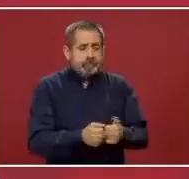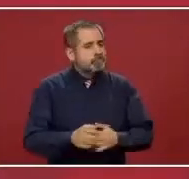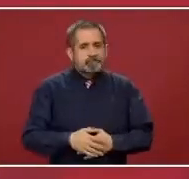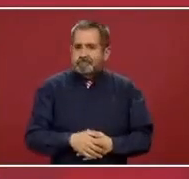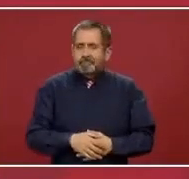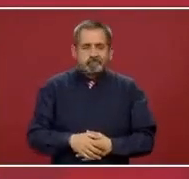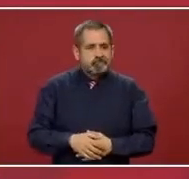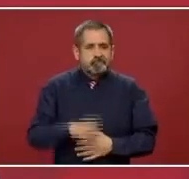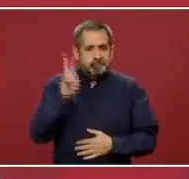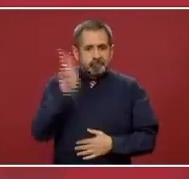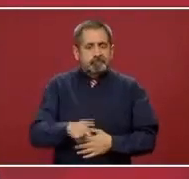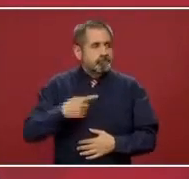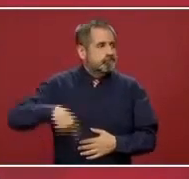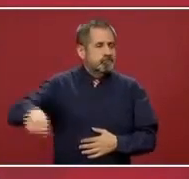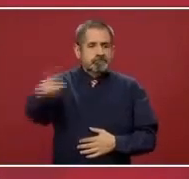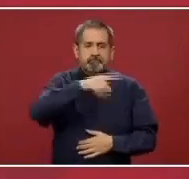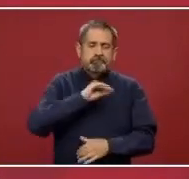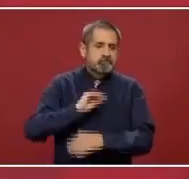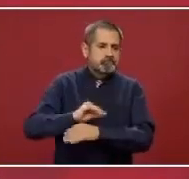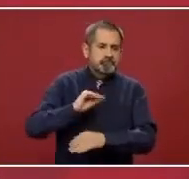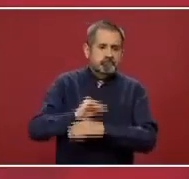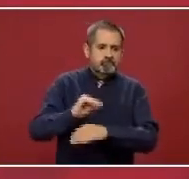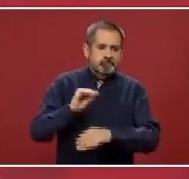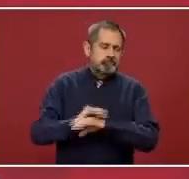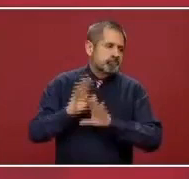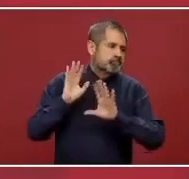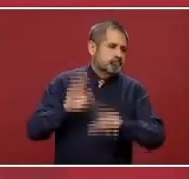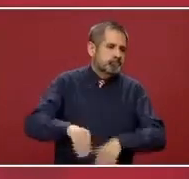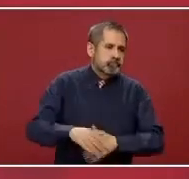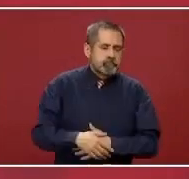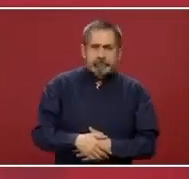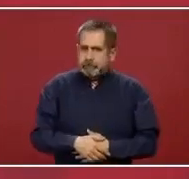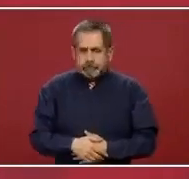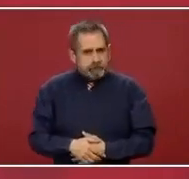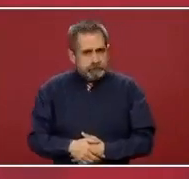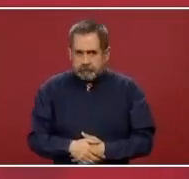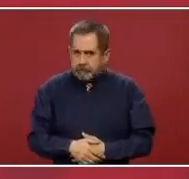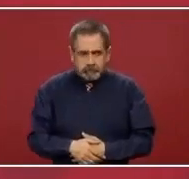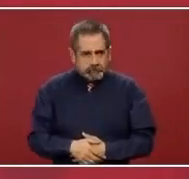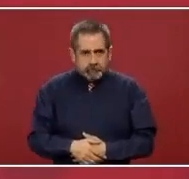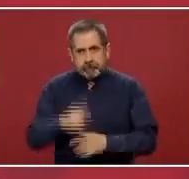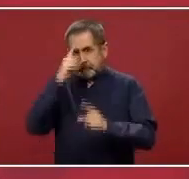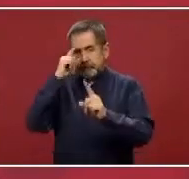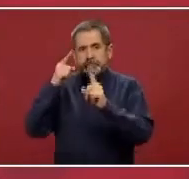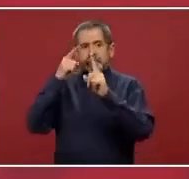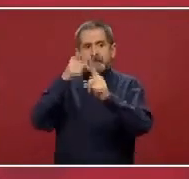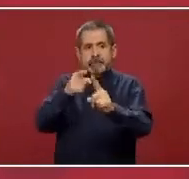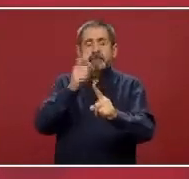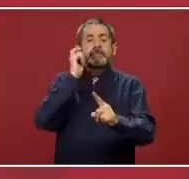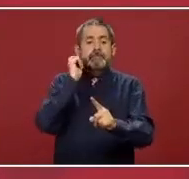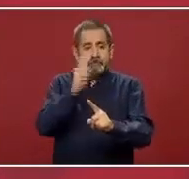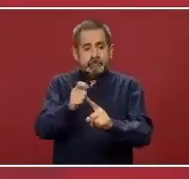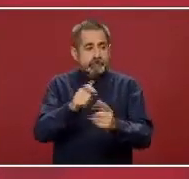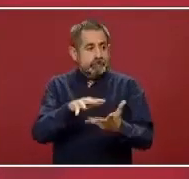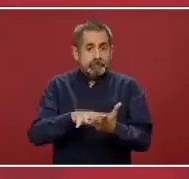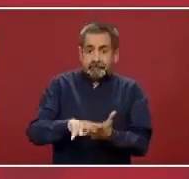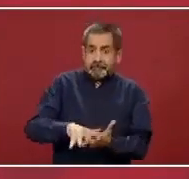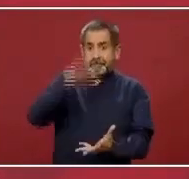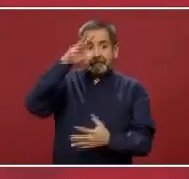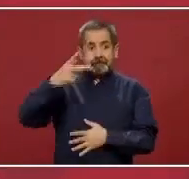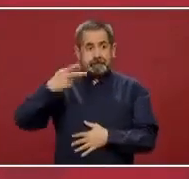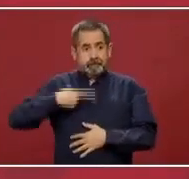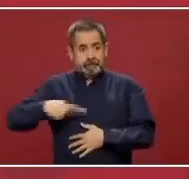haya asimilado, que no haya duda. La meta es que la mayoría de